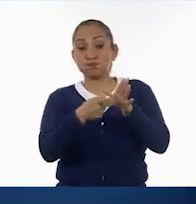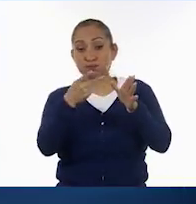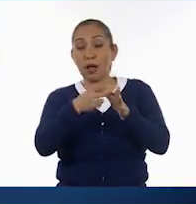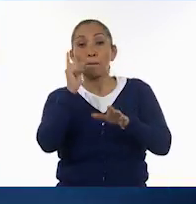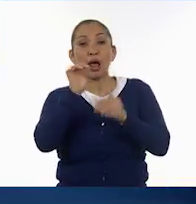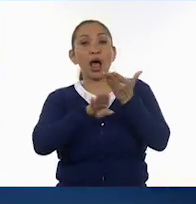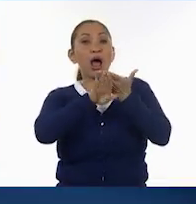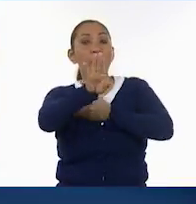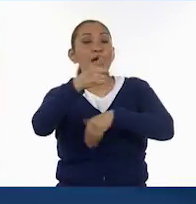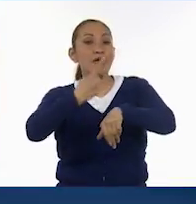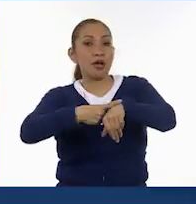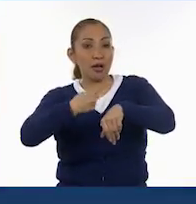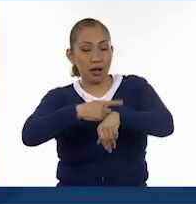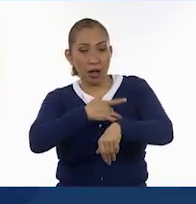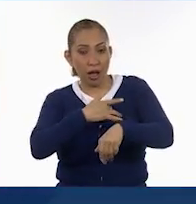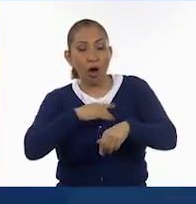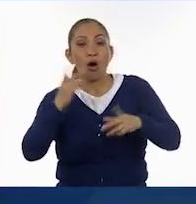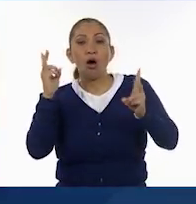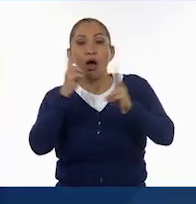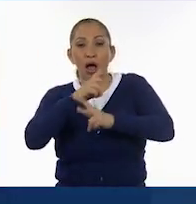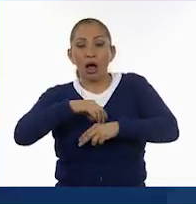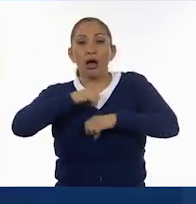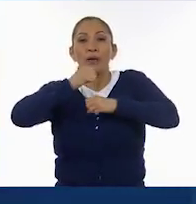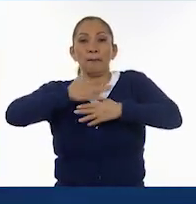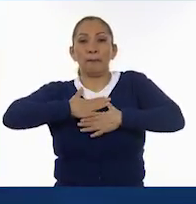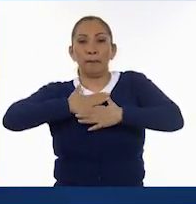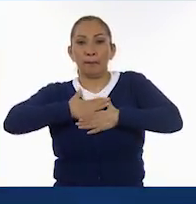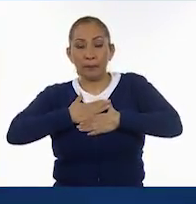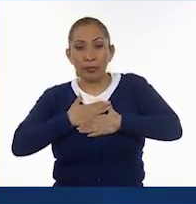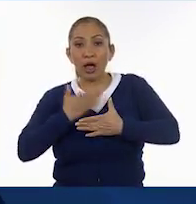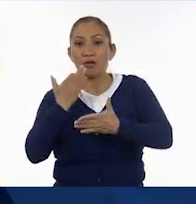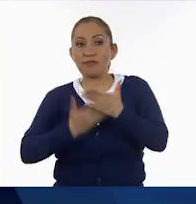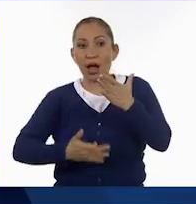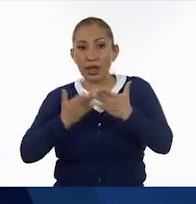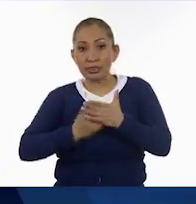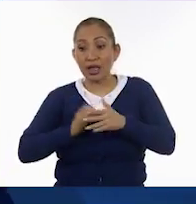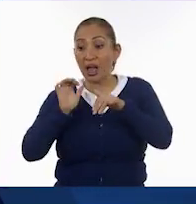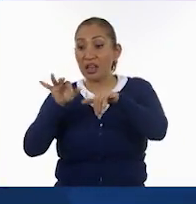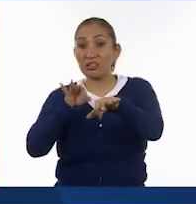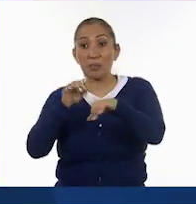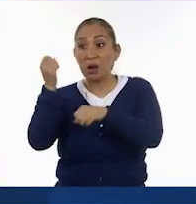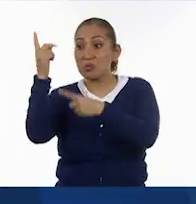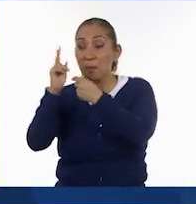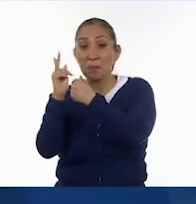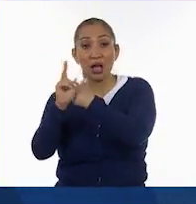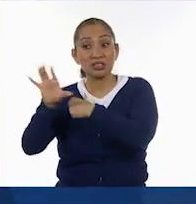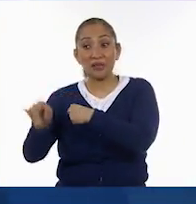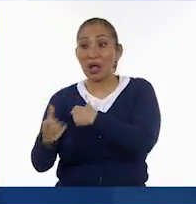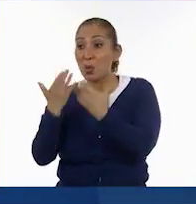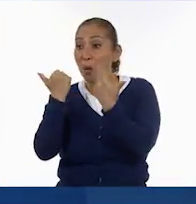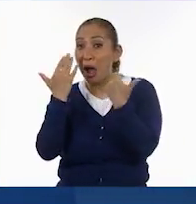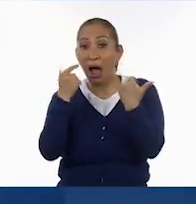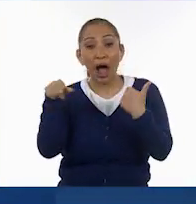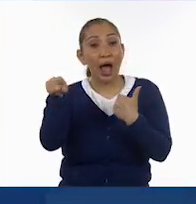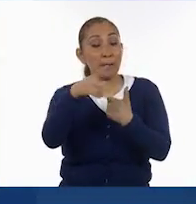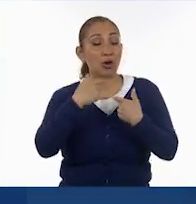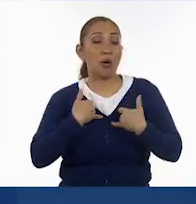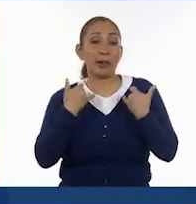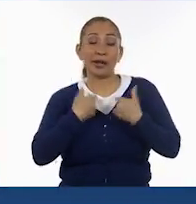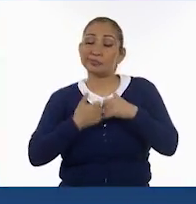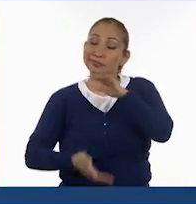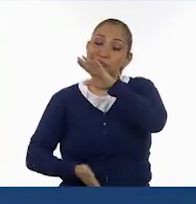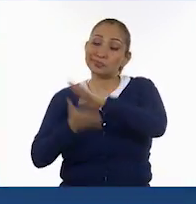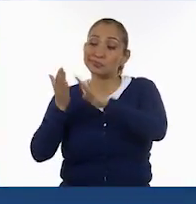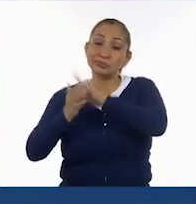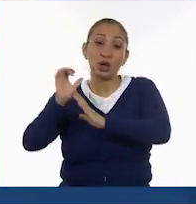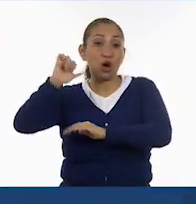prevenir enfermedades cardíacas y respiratorias. La falta de empleo en algunos países de África ha provocado que los jóvenes